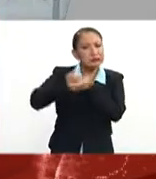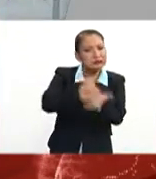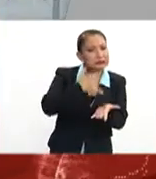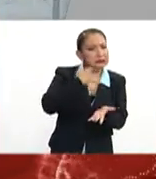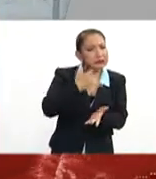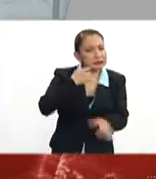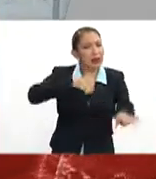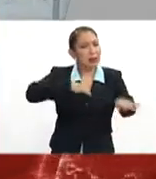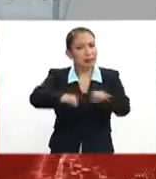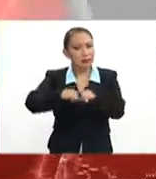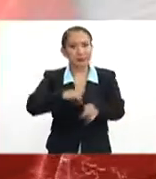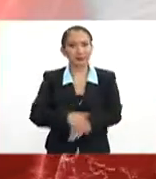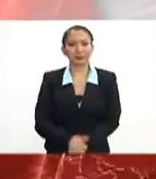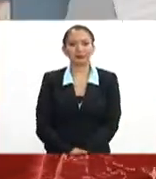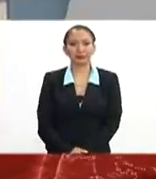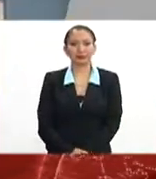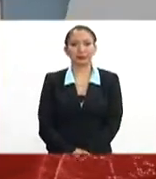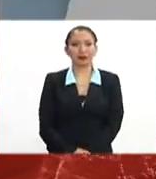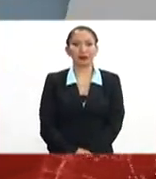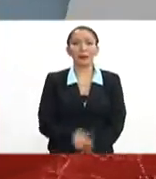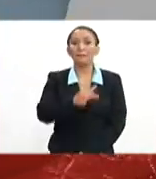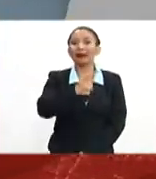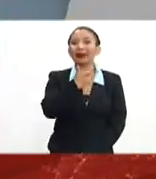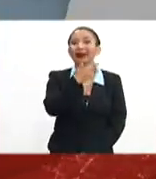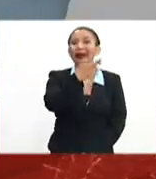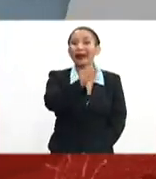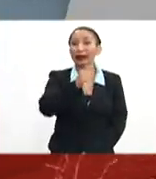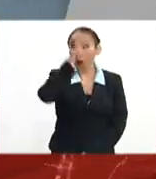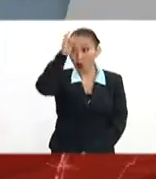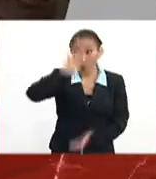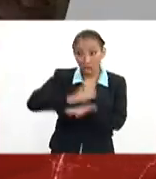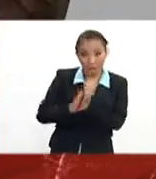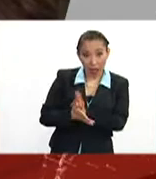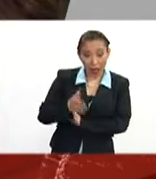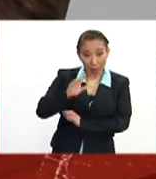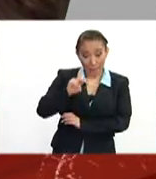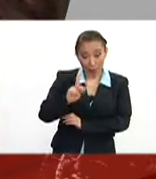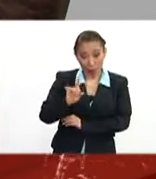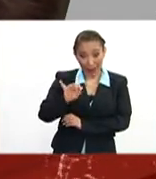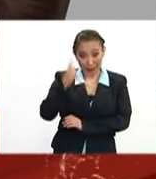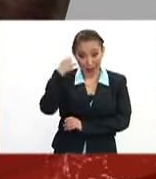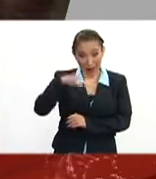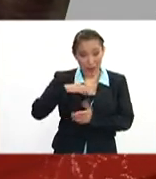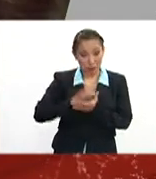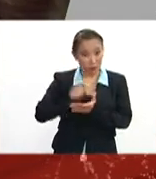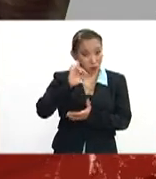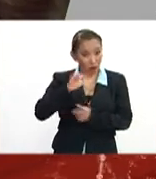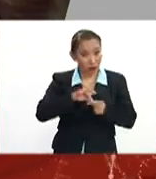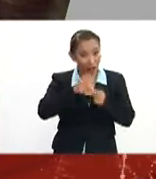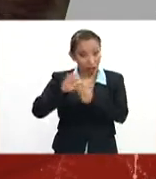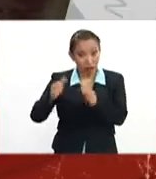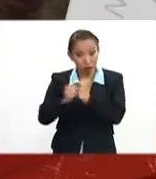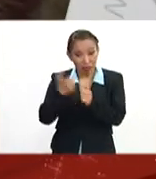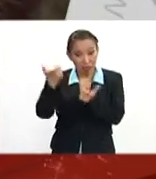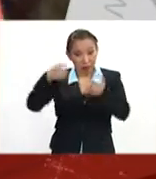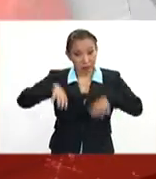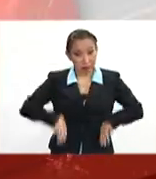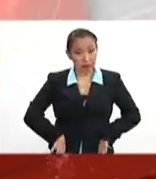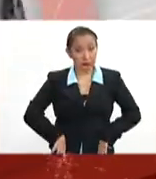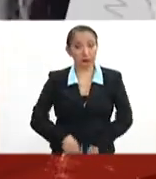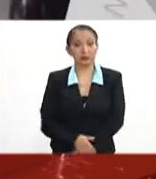esfuerzo, nuestro trabajo. La PGR no pactó con Javier Duarte para que su esposa no fuera vinculada con el desvío de